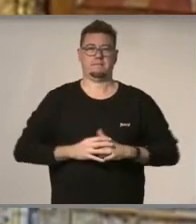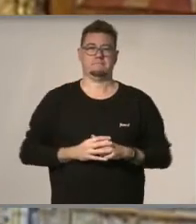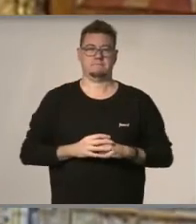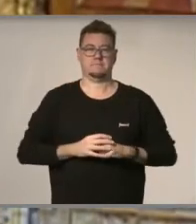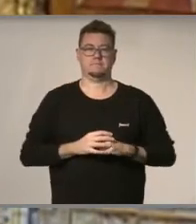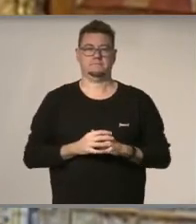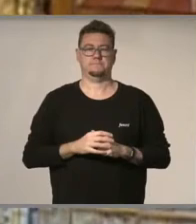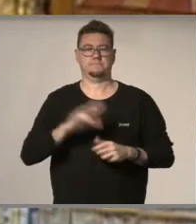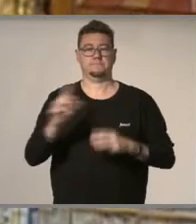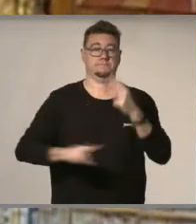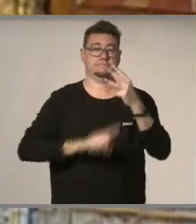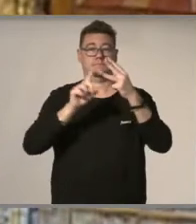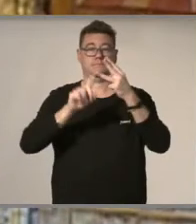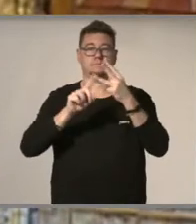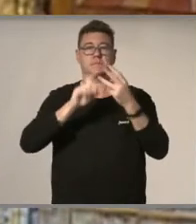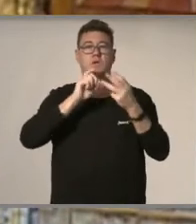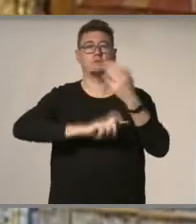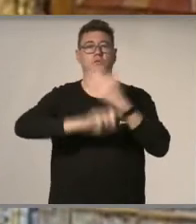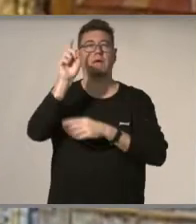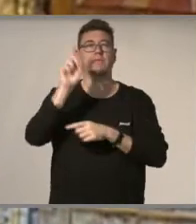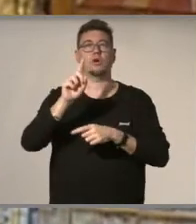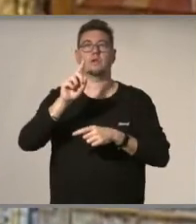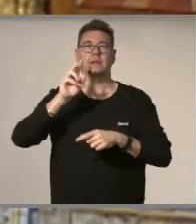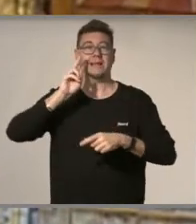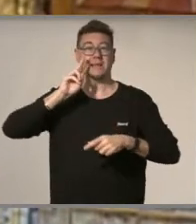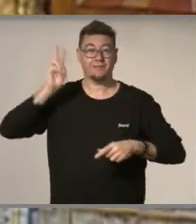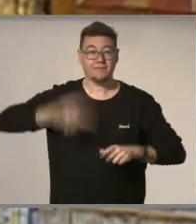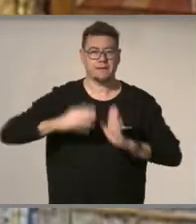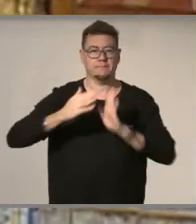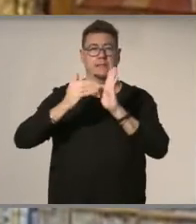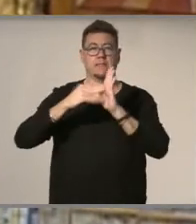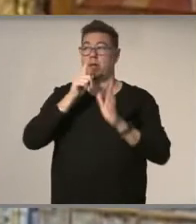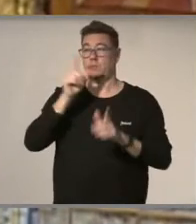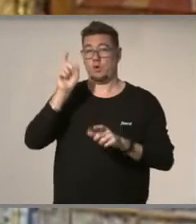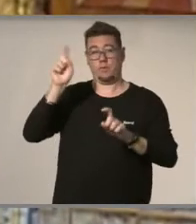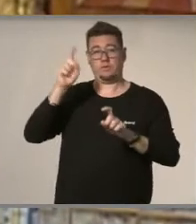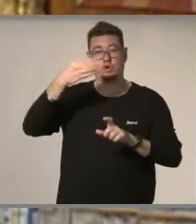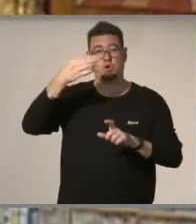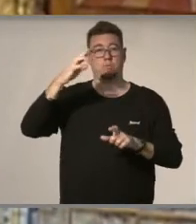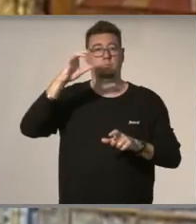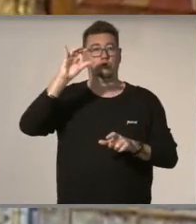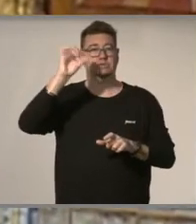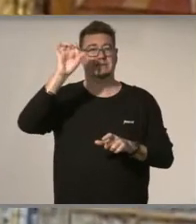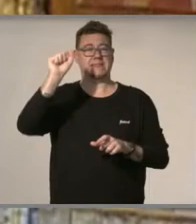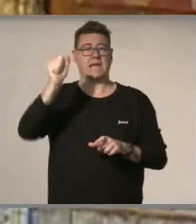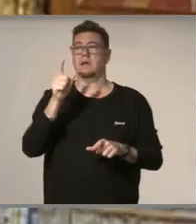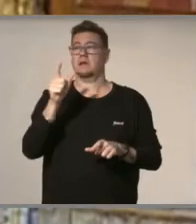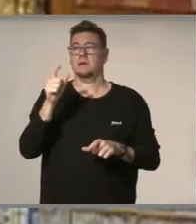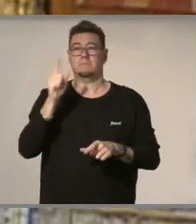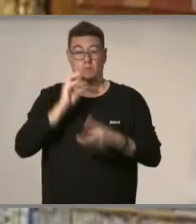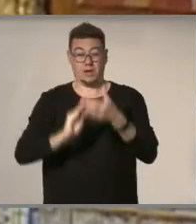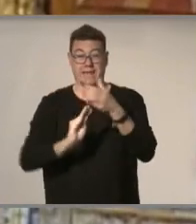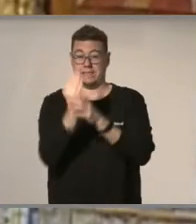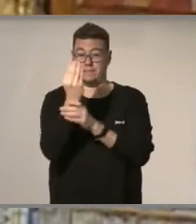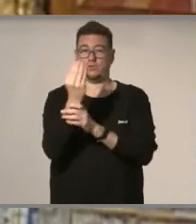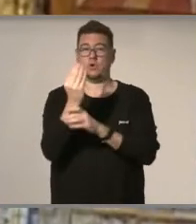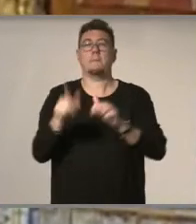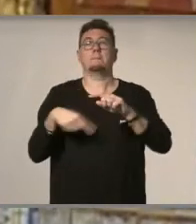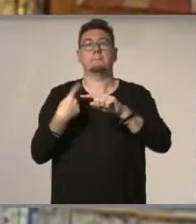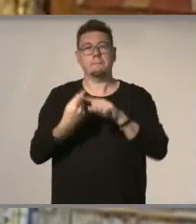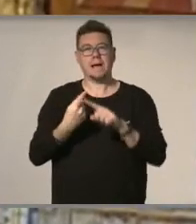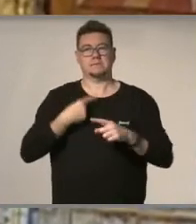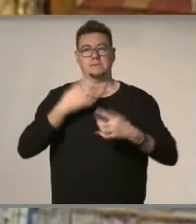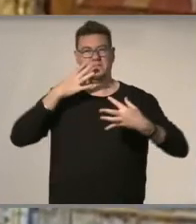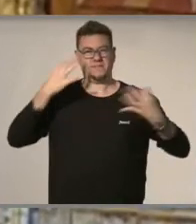en tercer lugar, la Fundación, que se define como valenciana, porque el profesor Manuel Broseta no solo lo era de nacimiento, sino también de